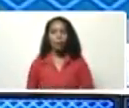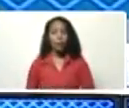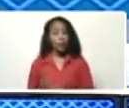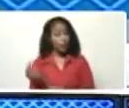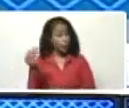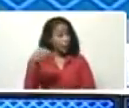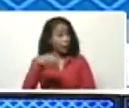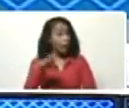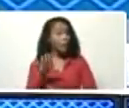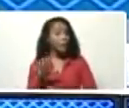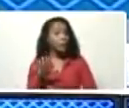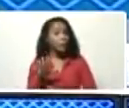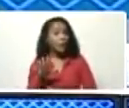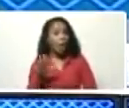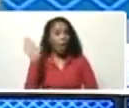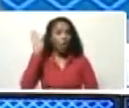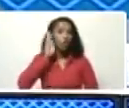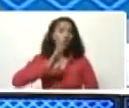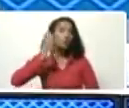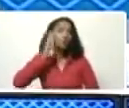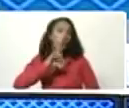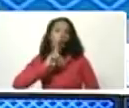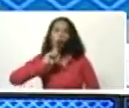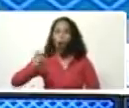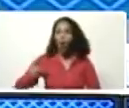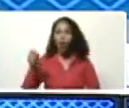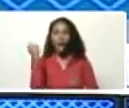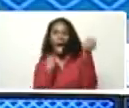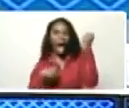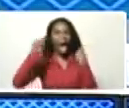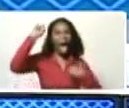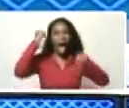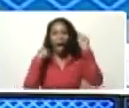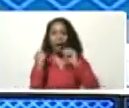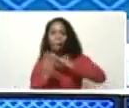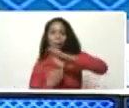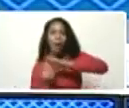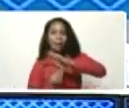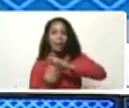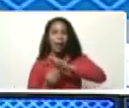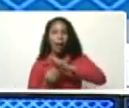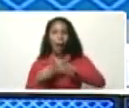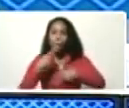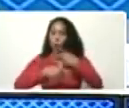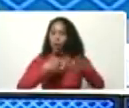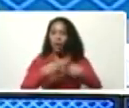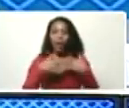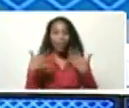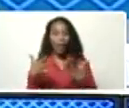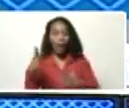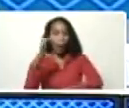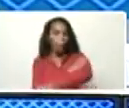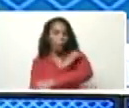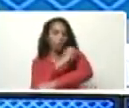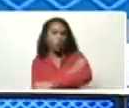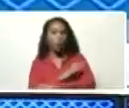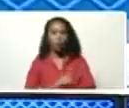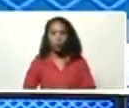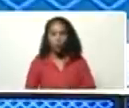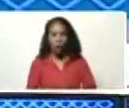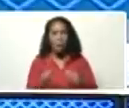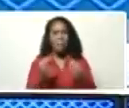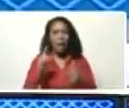además envenenar con odio y desesperación a las bases políticas de la oposición